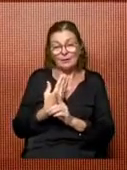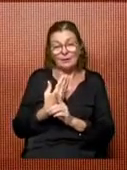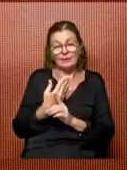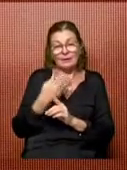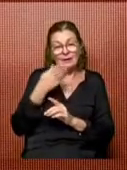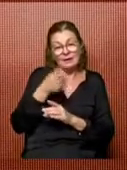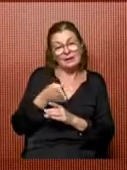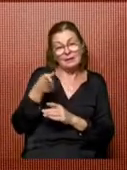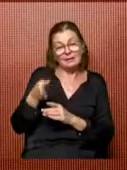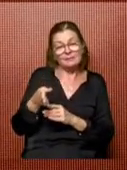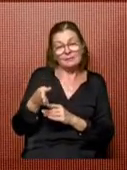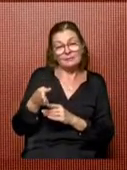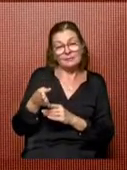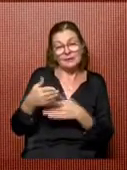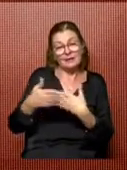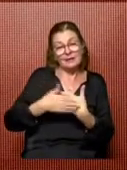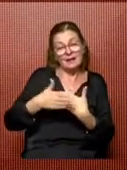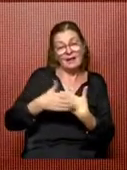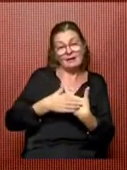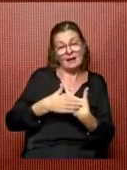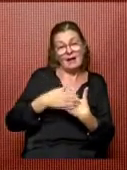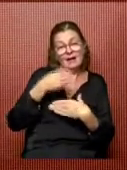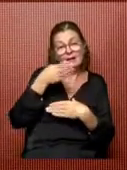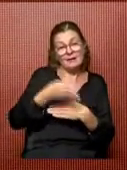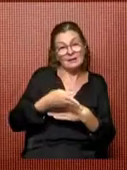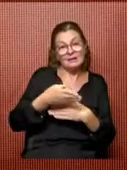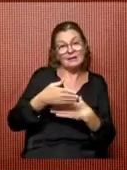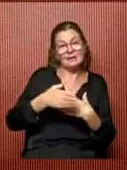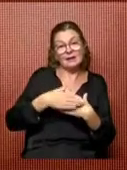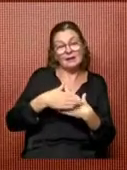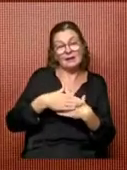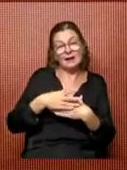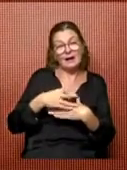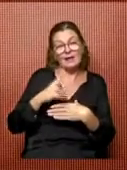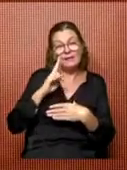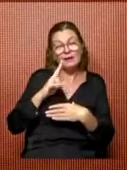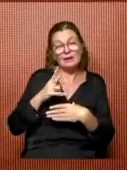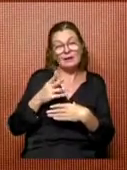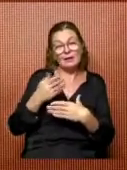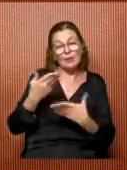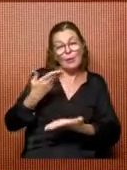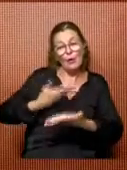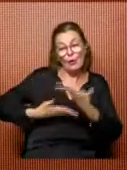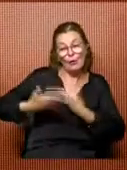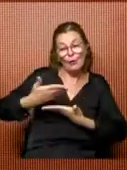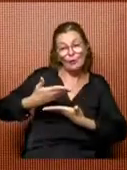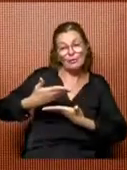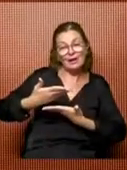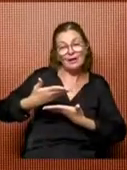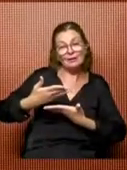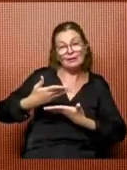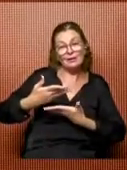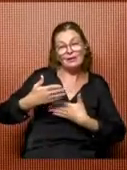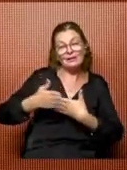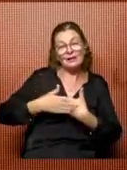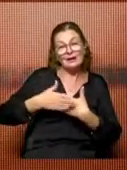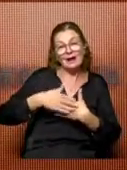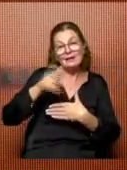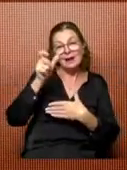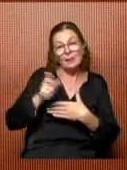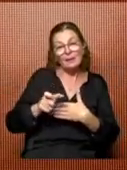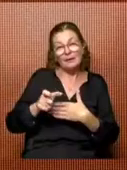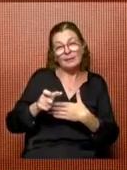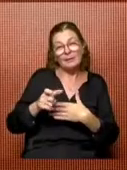de proximidad, de ir hacia los territorios, de tener la proactividad, de intentar acercarse hacia la gente,